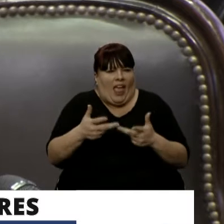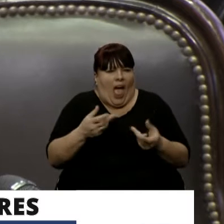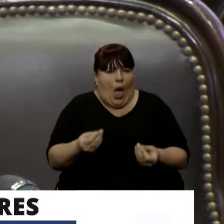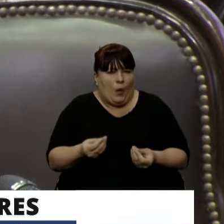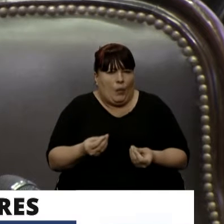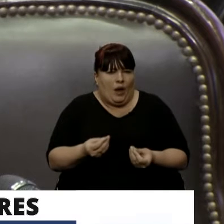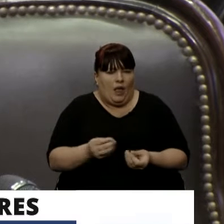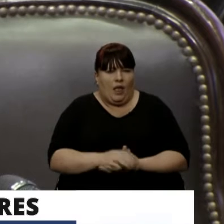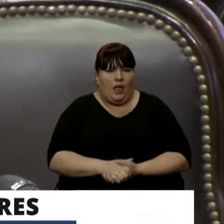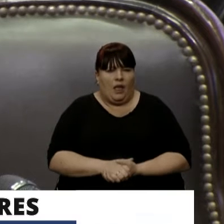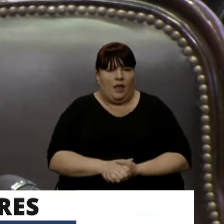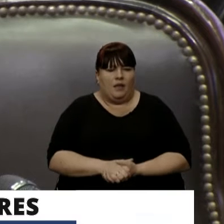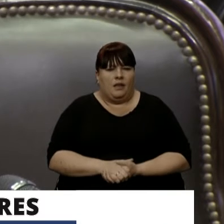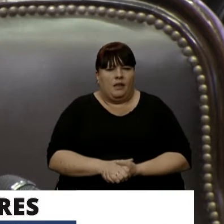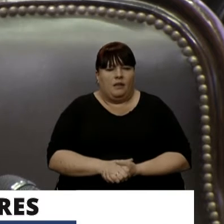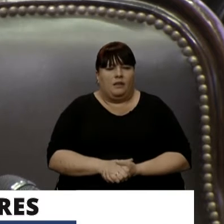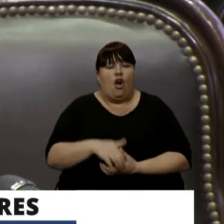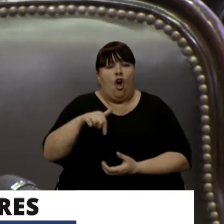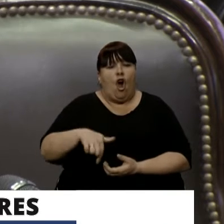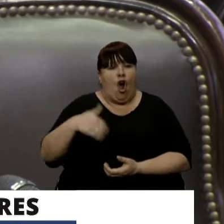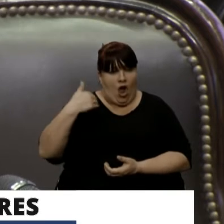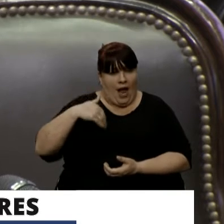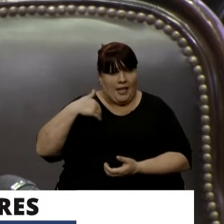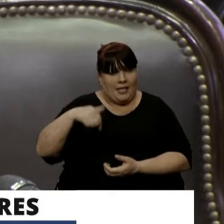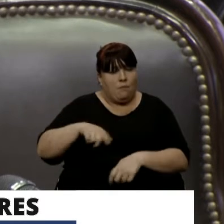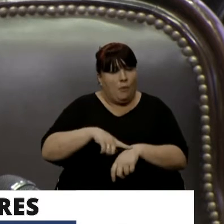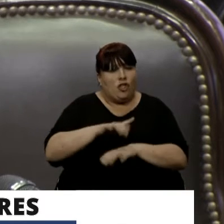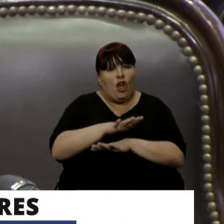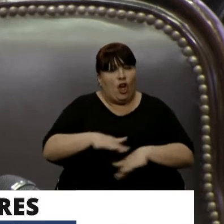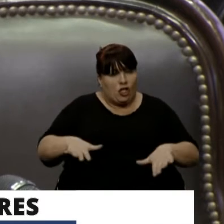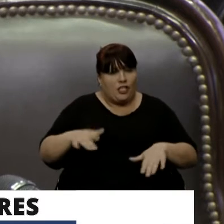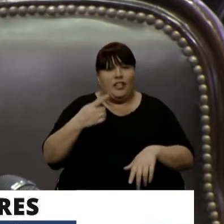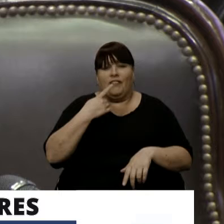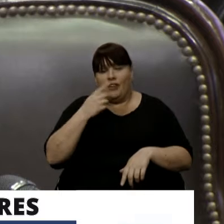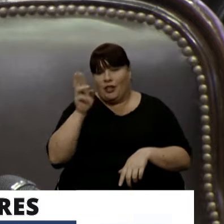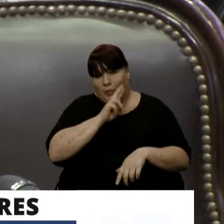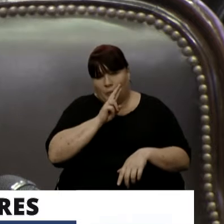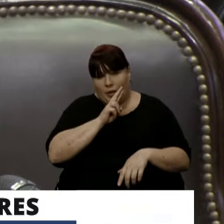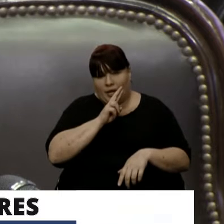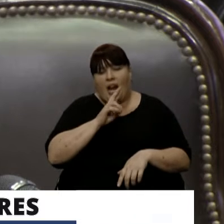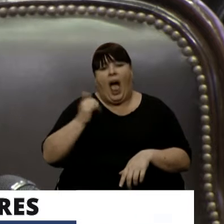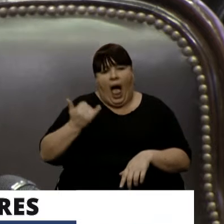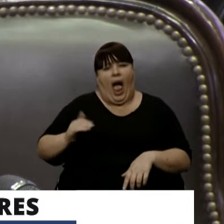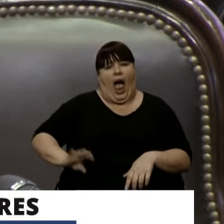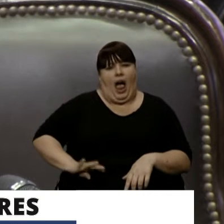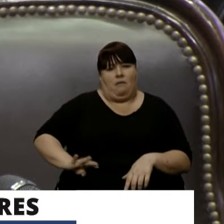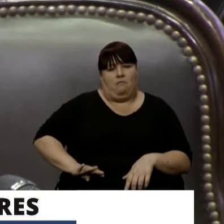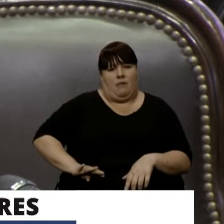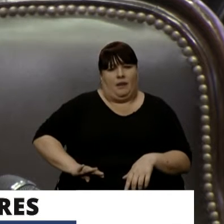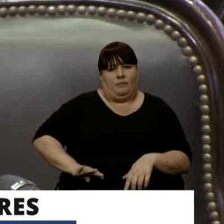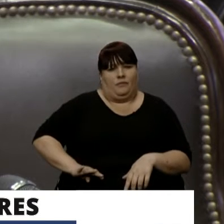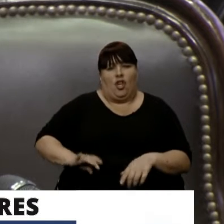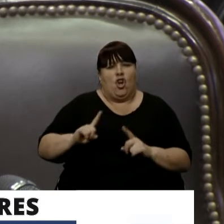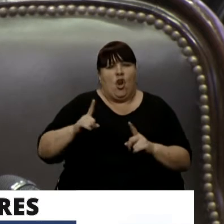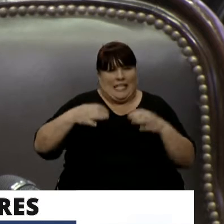hablar si hoy en la Argentina los niños y las niñas tienen hambre y no